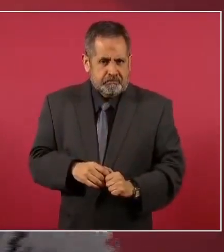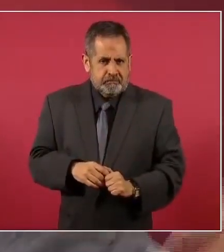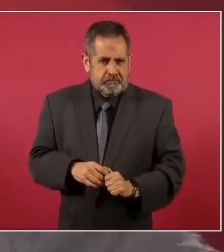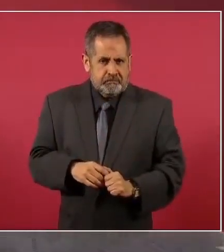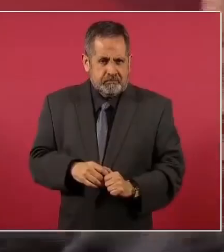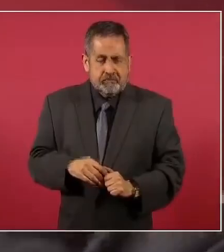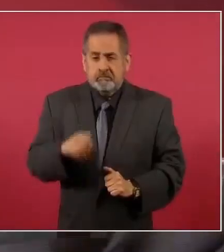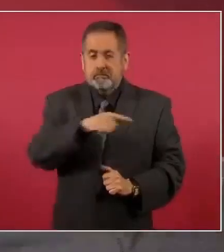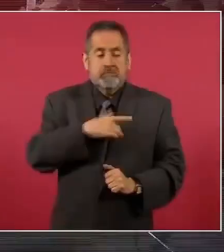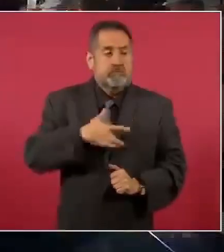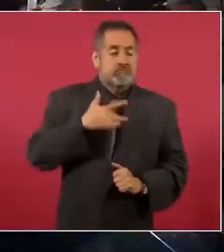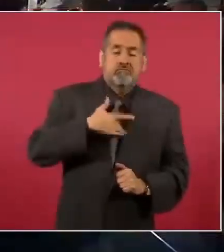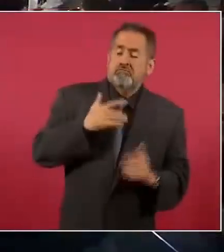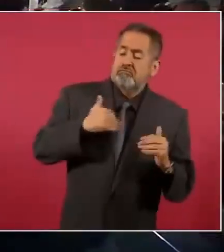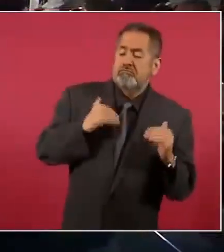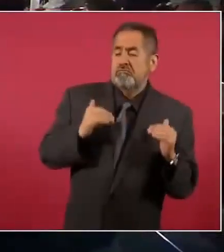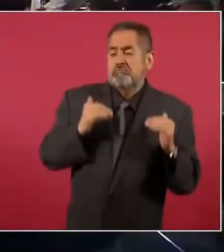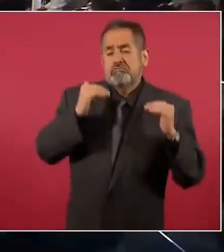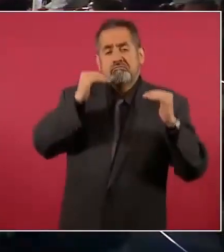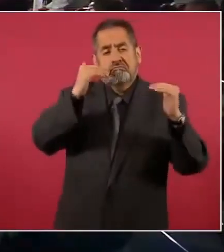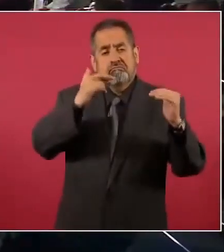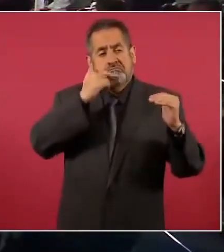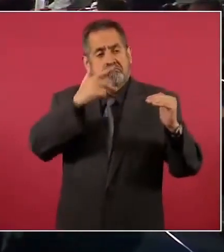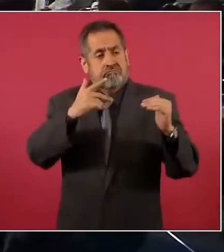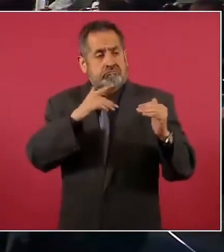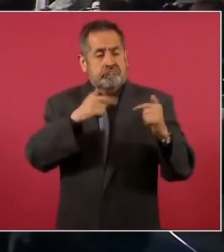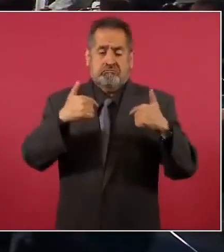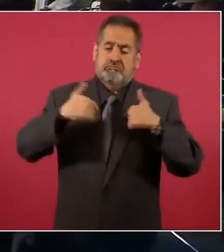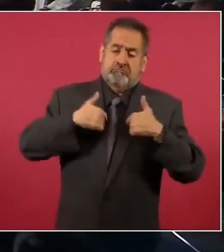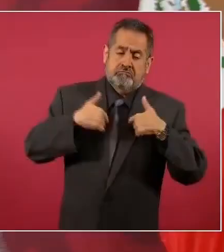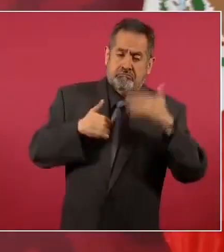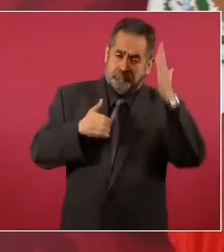y se sientan que,